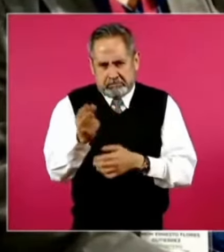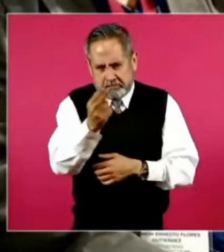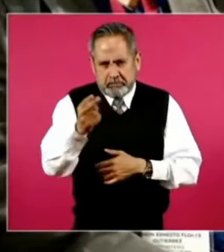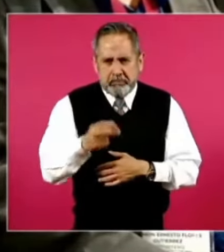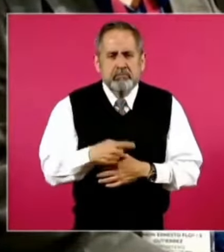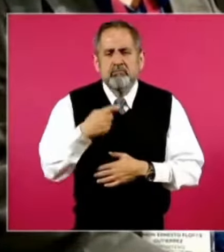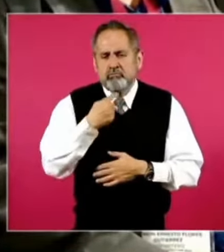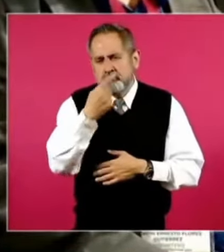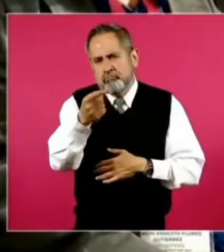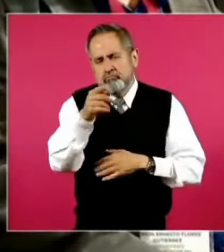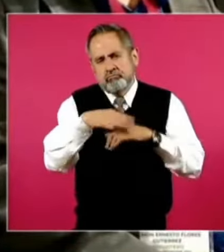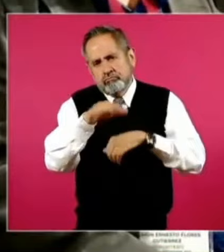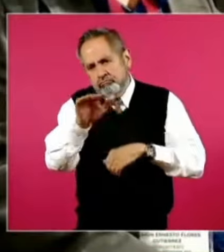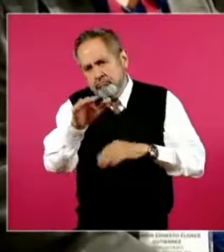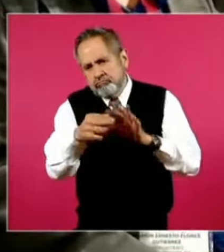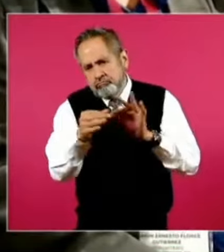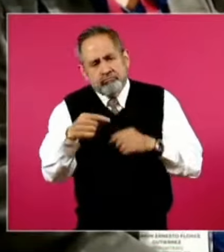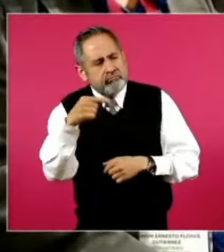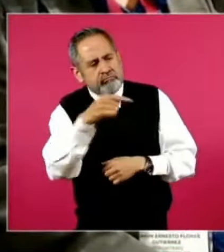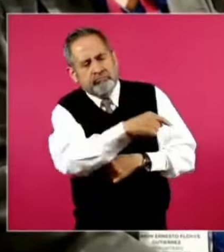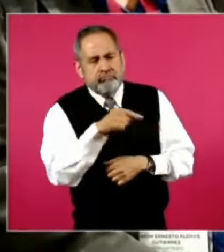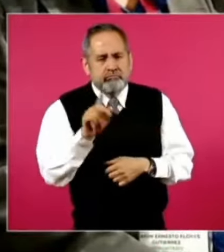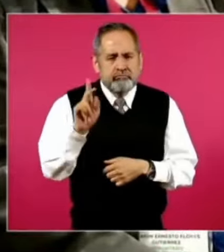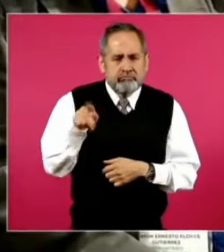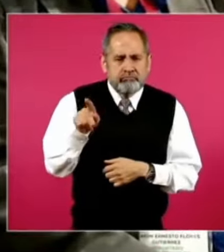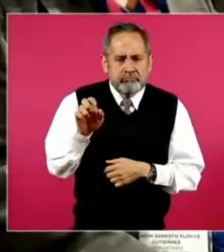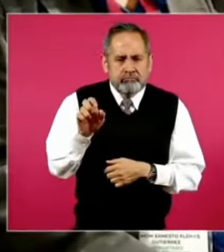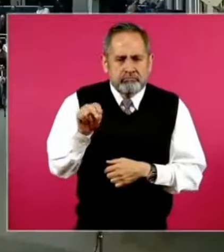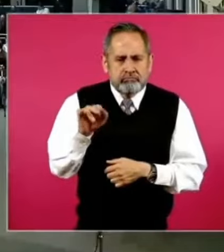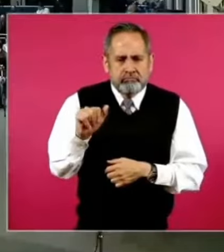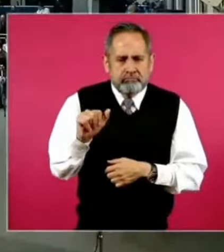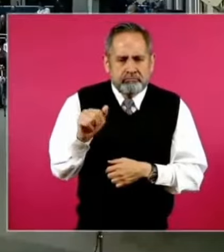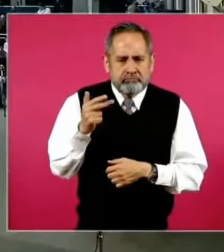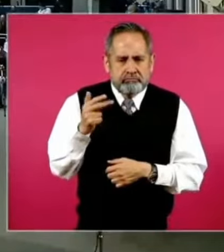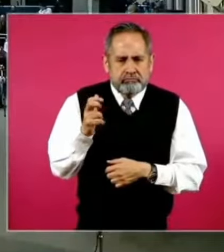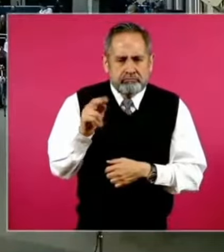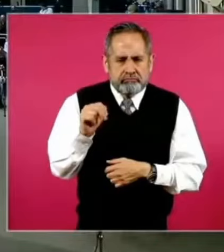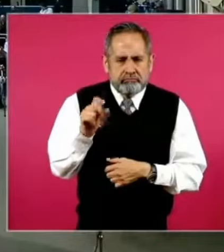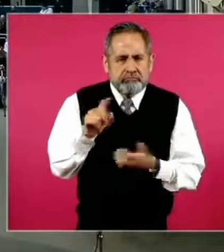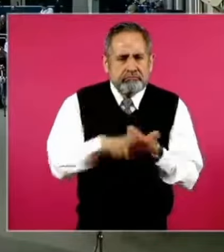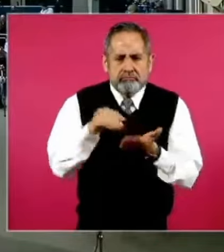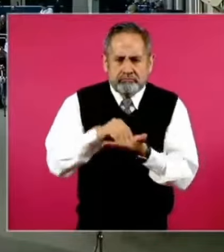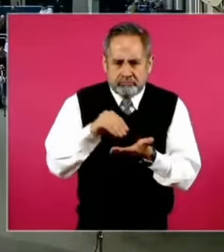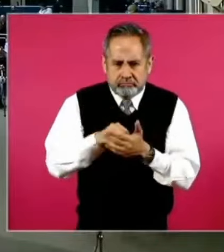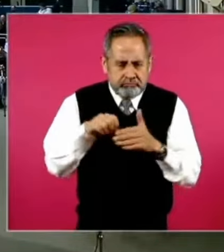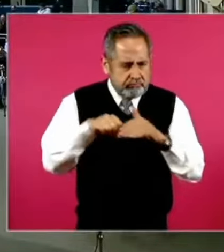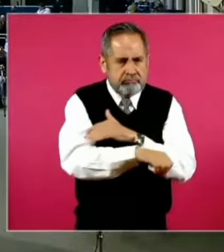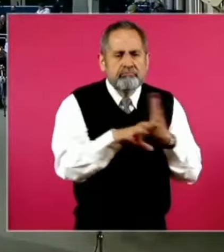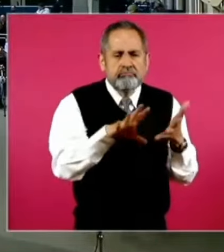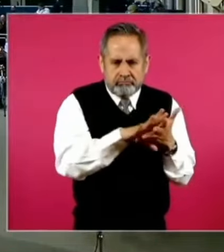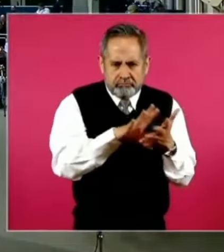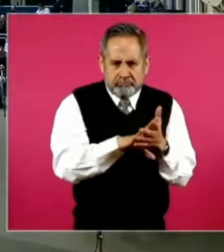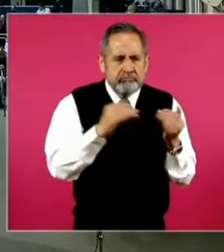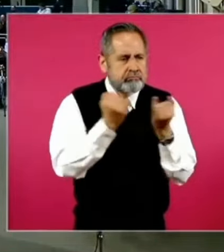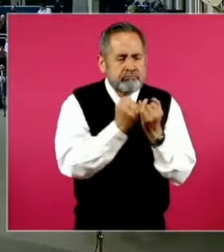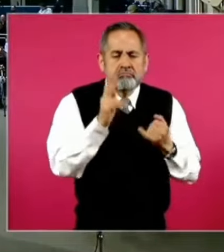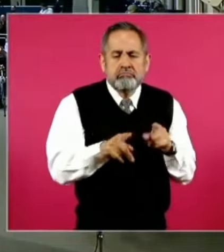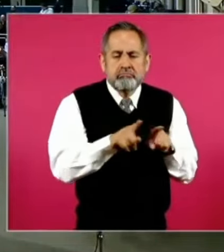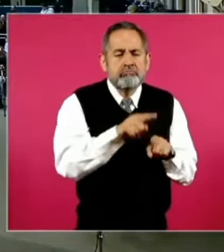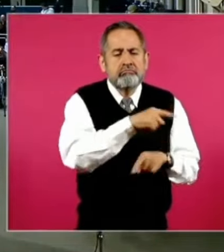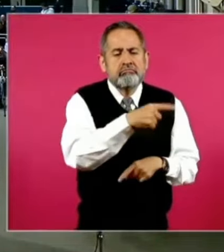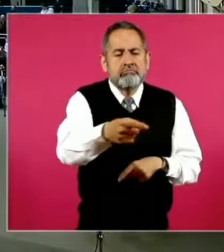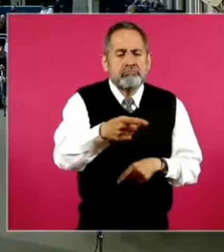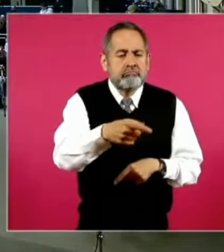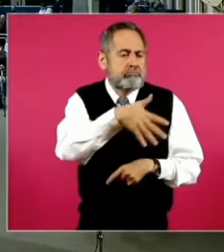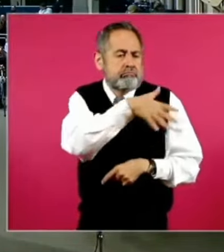donde le señalaba que el caso de Kenny Hernández, que seguía presa, y que casos como el del general